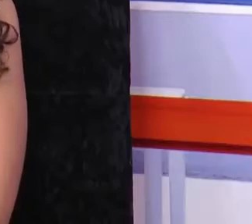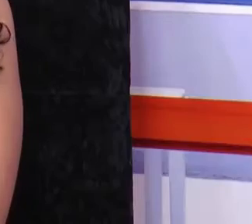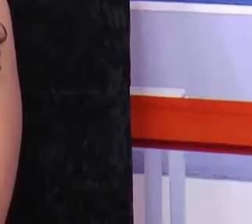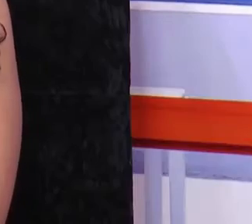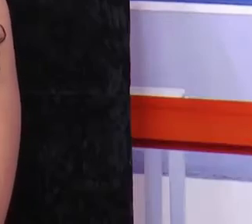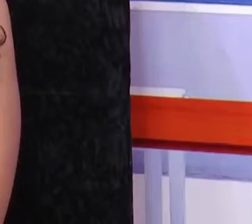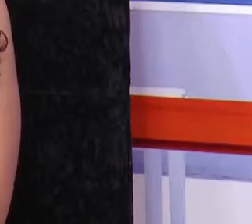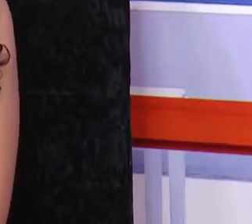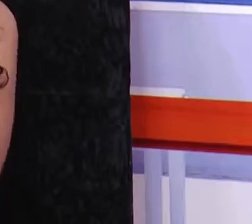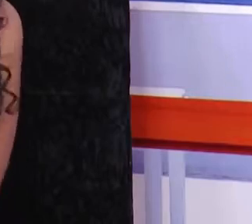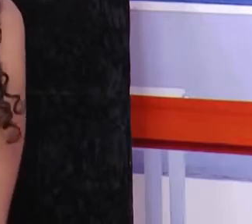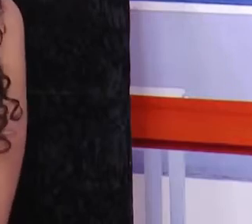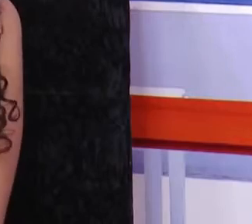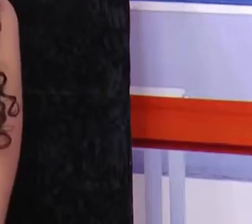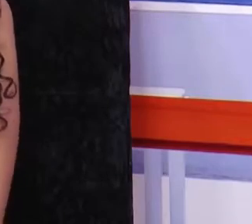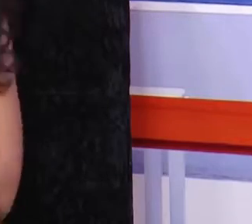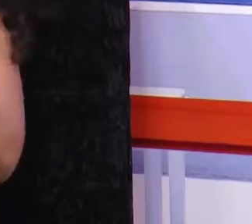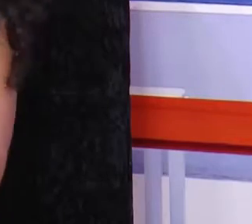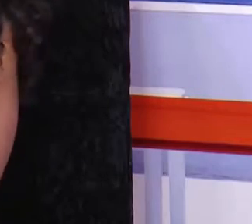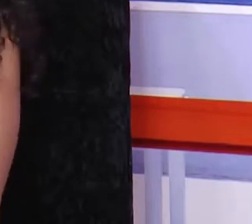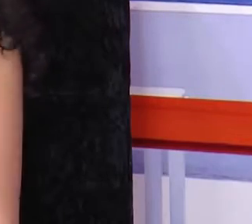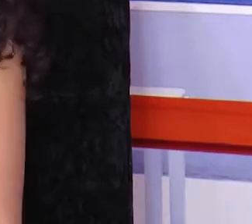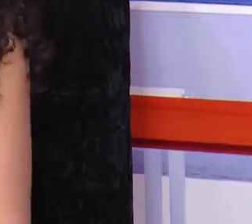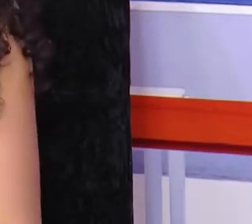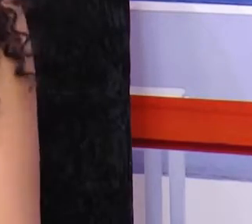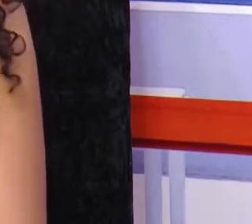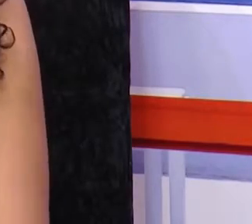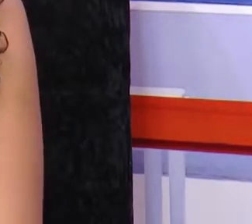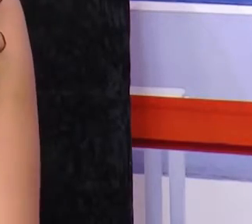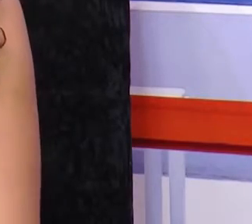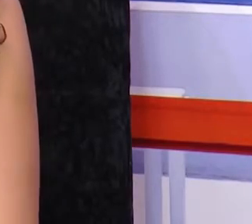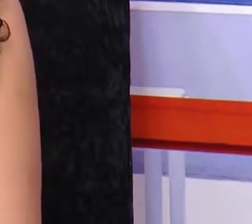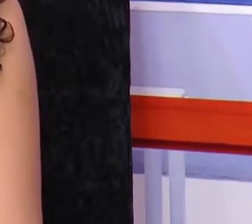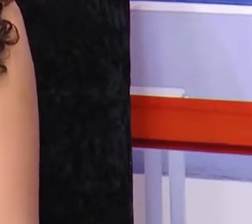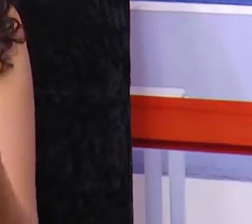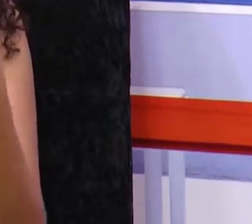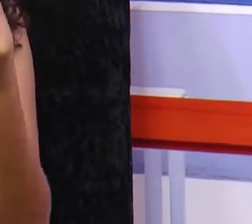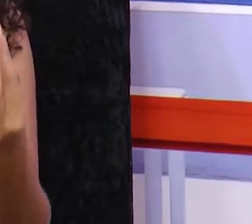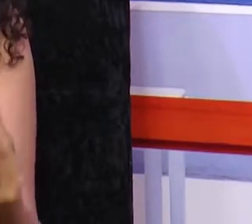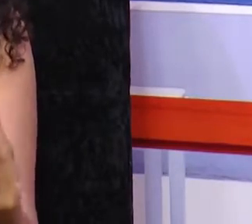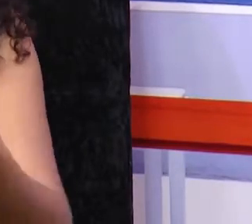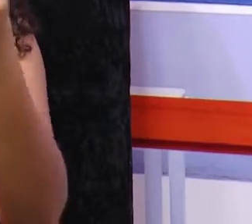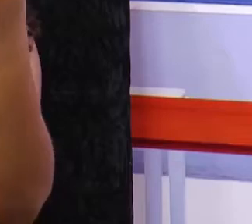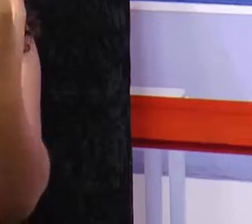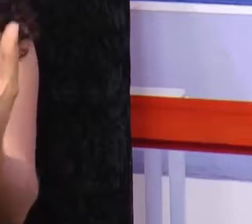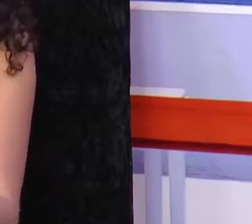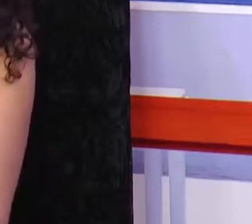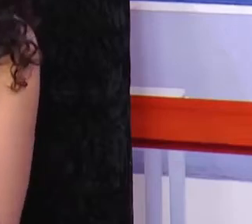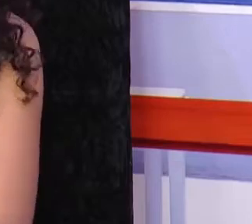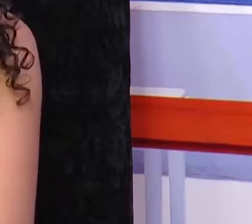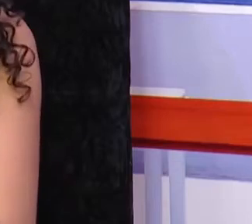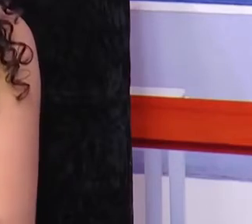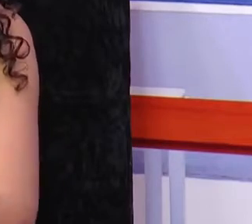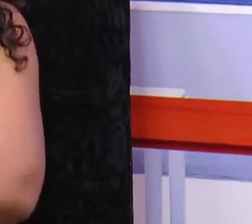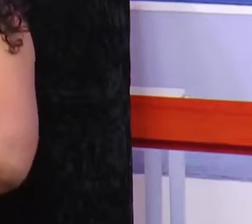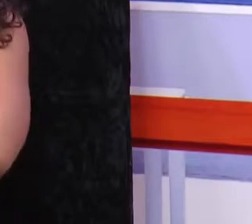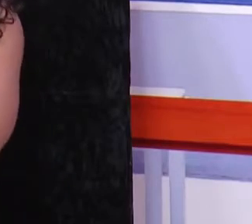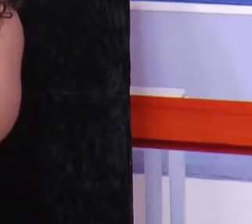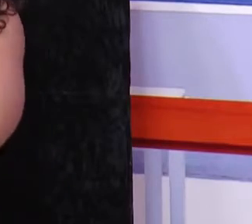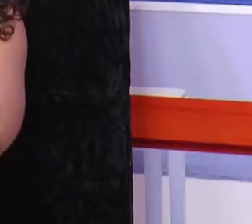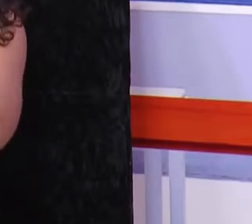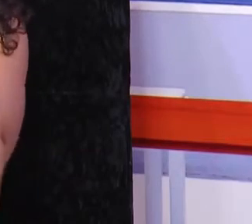con la lleven y fer muy buenos días buenos días señora muy buenos días de todas las personas que nos ven pues queremos invitarlos a este nuevo problema que inicia jennifer